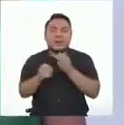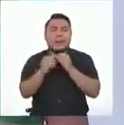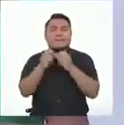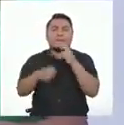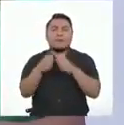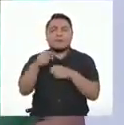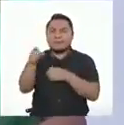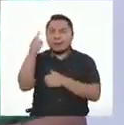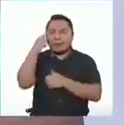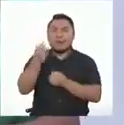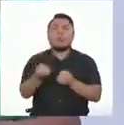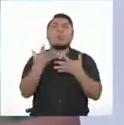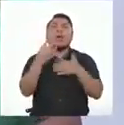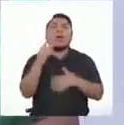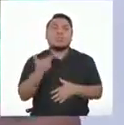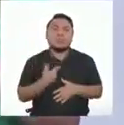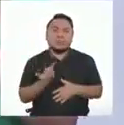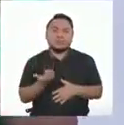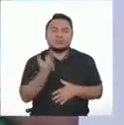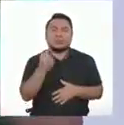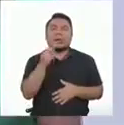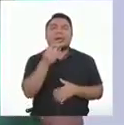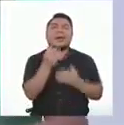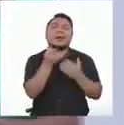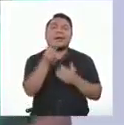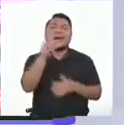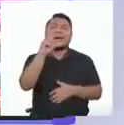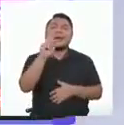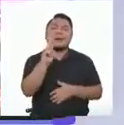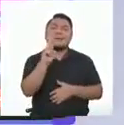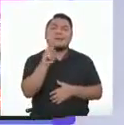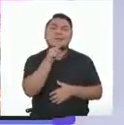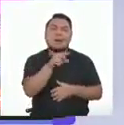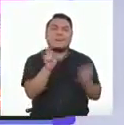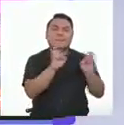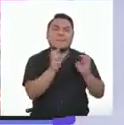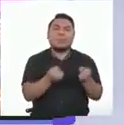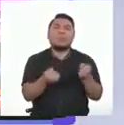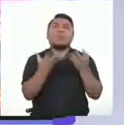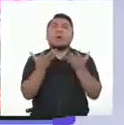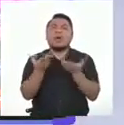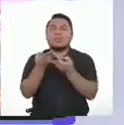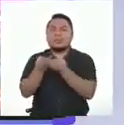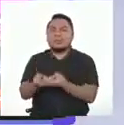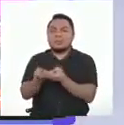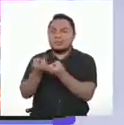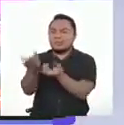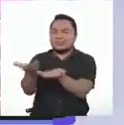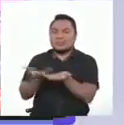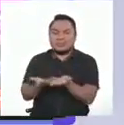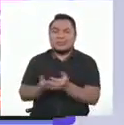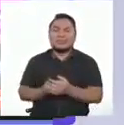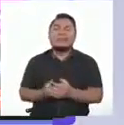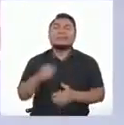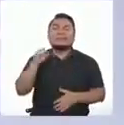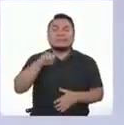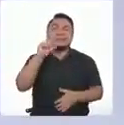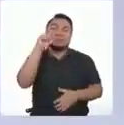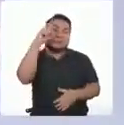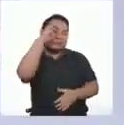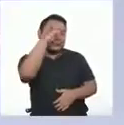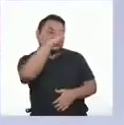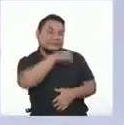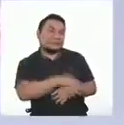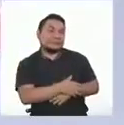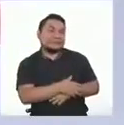para hallar cuántos gramos de esa presa serán proteína. Sí, profesora, pero está un poco difícil. No